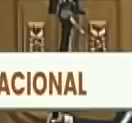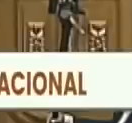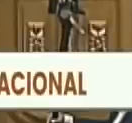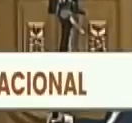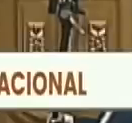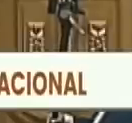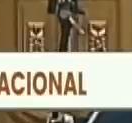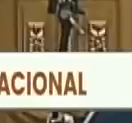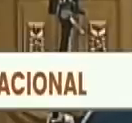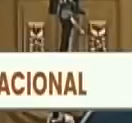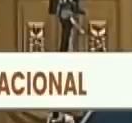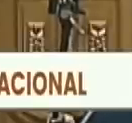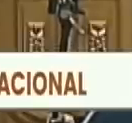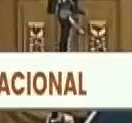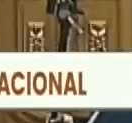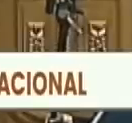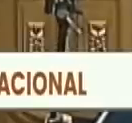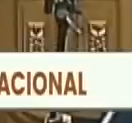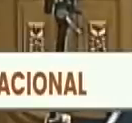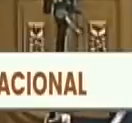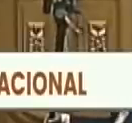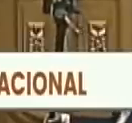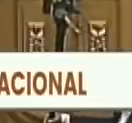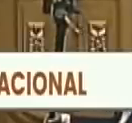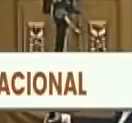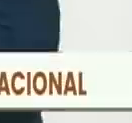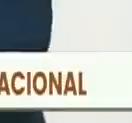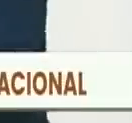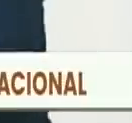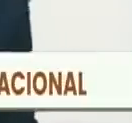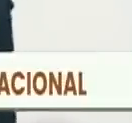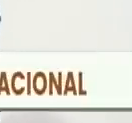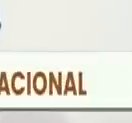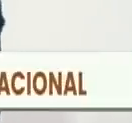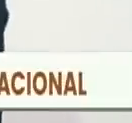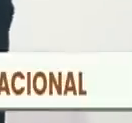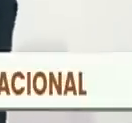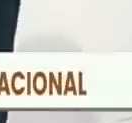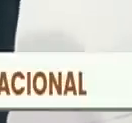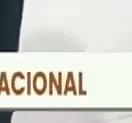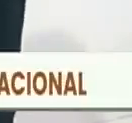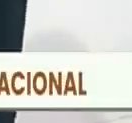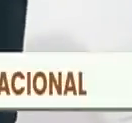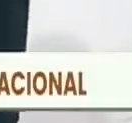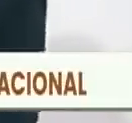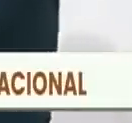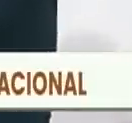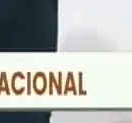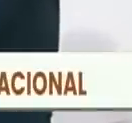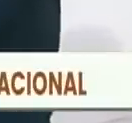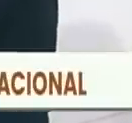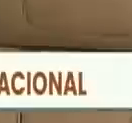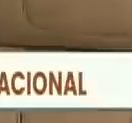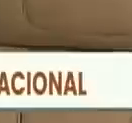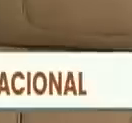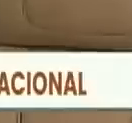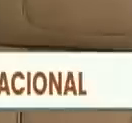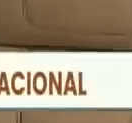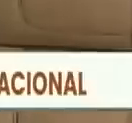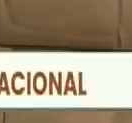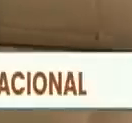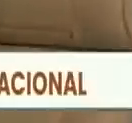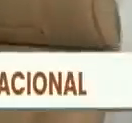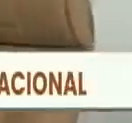vacunas contra el tétano, para nuestras niñas y nuestros niños. ¿A ellos qué les